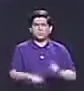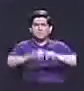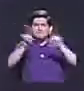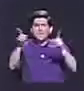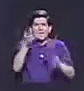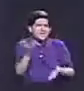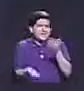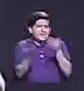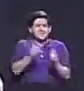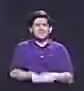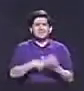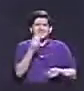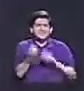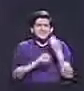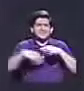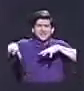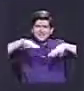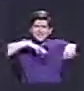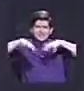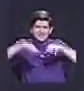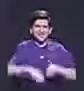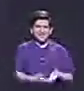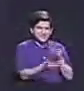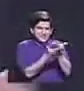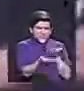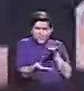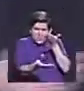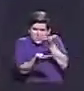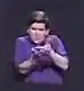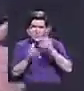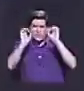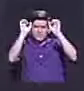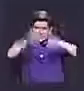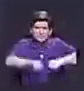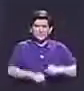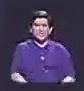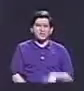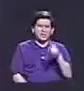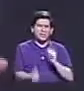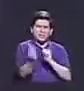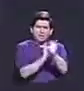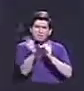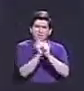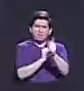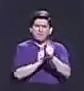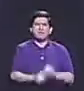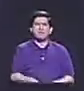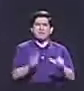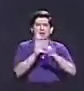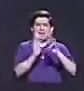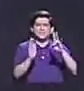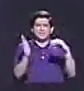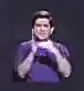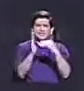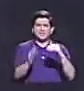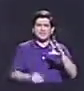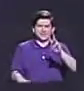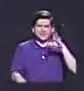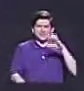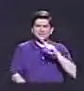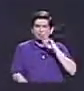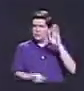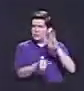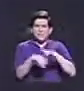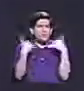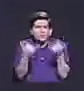pero de repente, ¿cómo hacer que esas acciones que se proponen en la PONADIS puedan pasar sobre esas barreras que desde la ley 7600 se viven, ¿verdad?, que no se